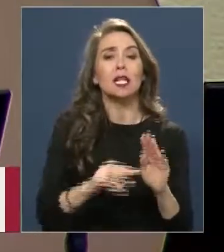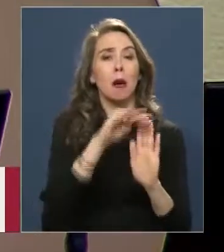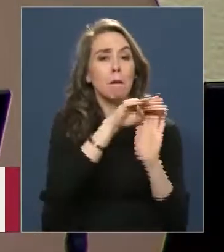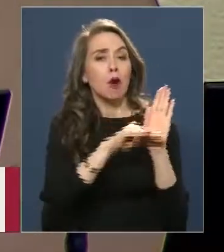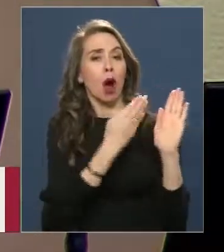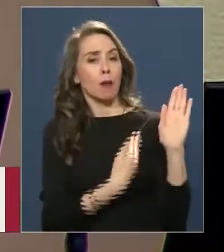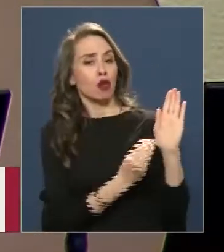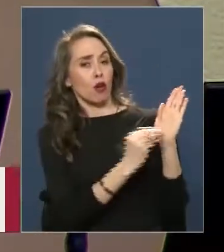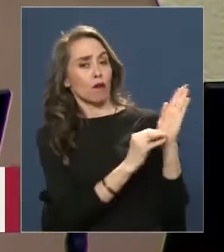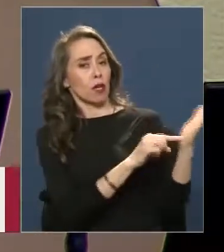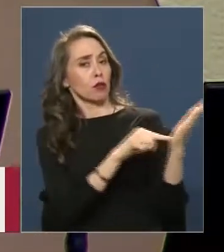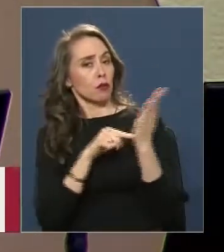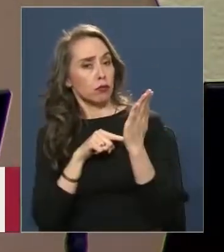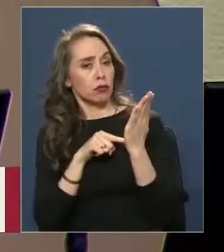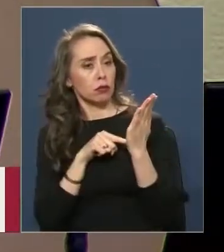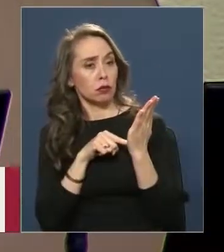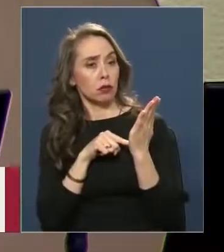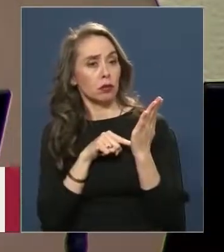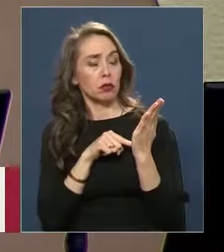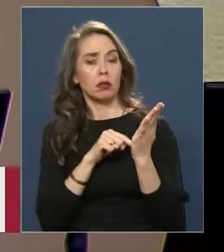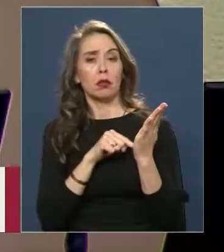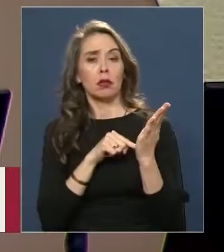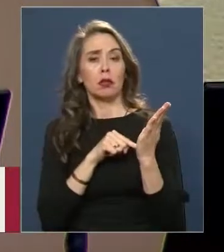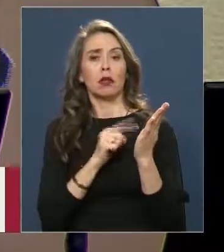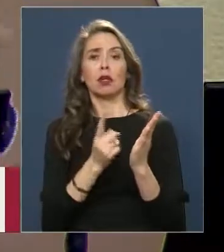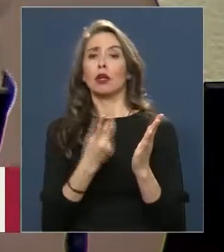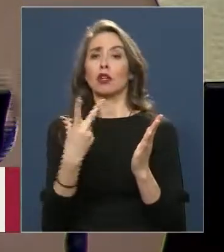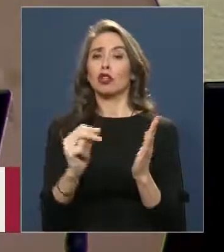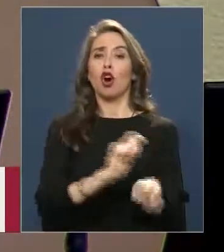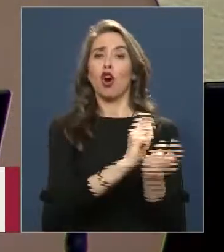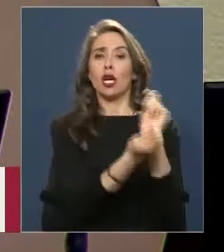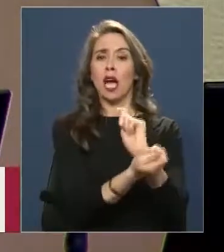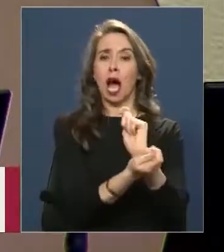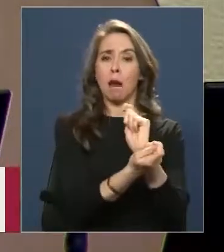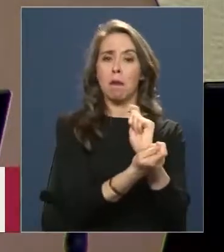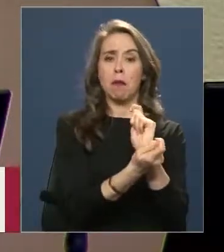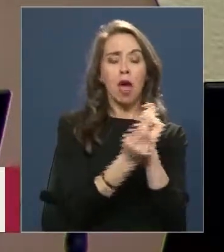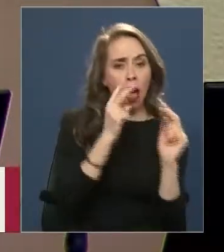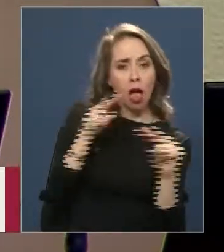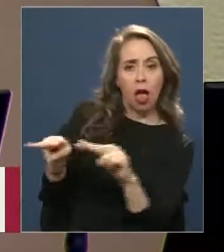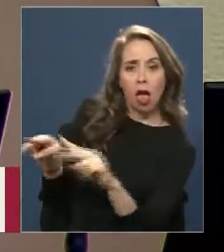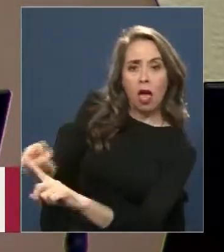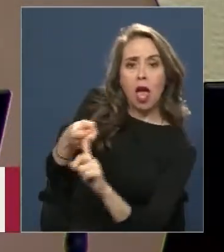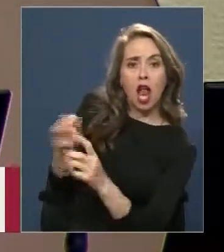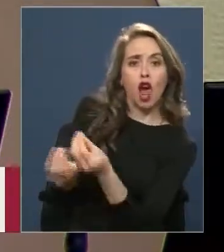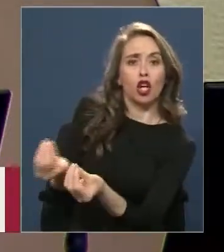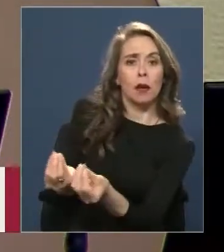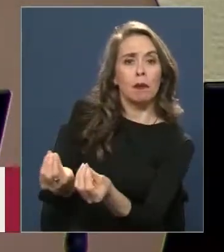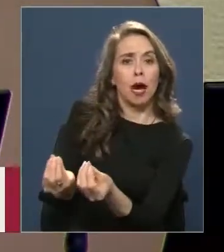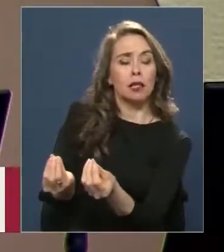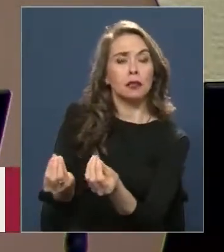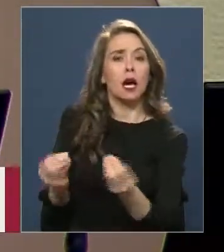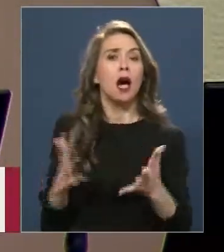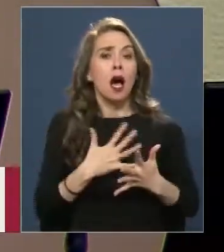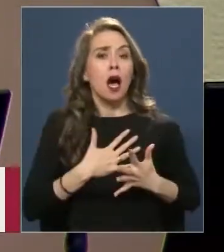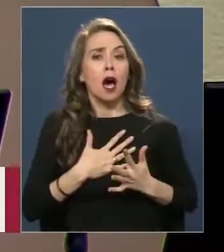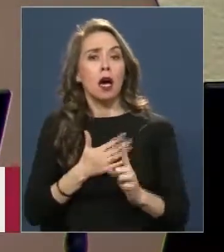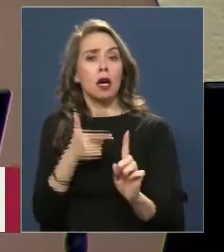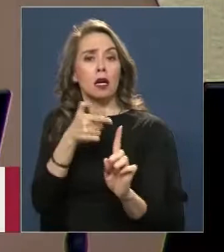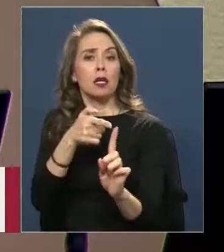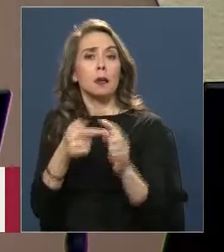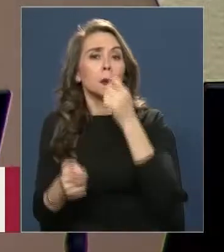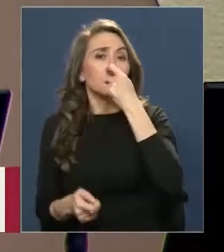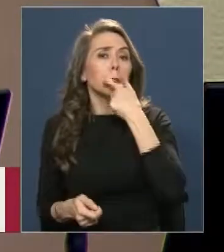programa de gobierno, se vean totalmente inalteradas a pesar de lo que empieza a ocurrir. A pesar de la conmoción que genera el asesinato de